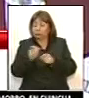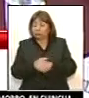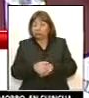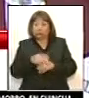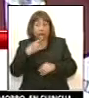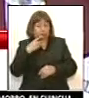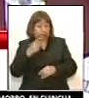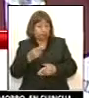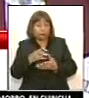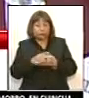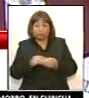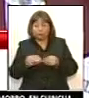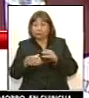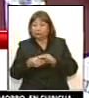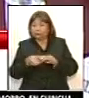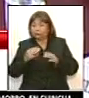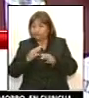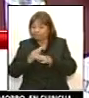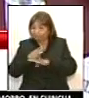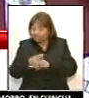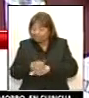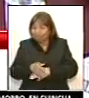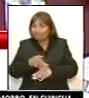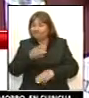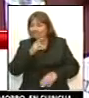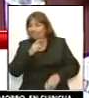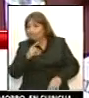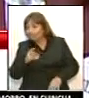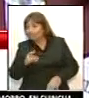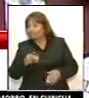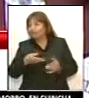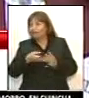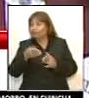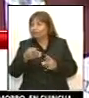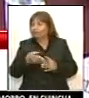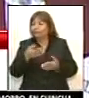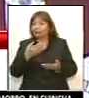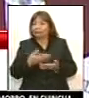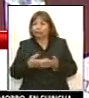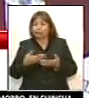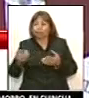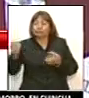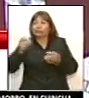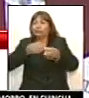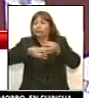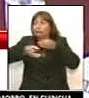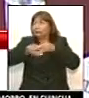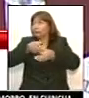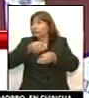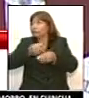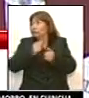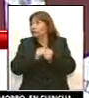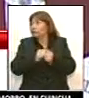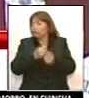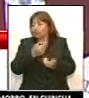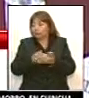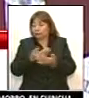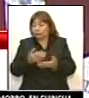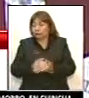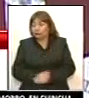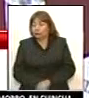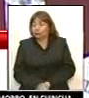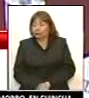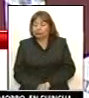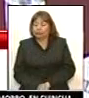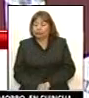es trascendental. El comercio trata de alguna manera reemplazar el movimiento de personas, pero no es una copia